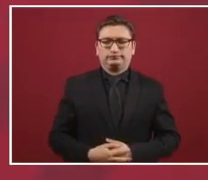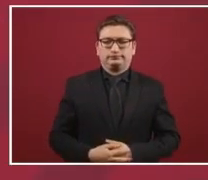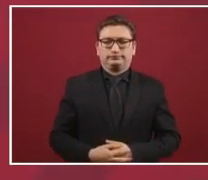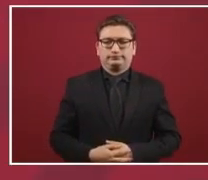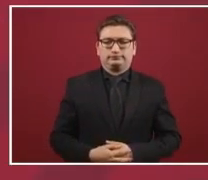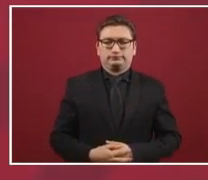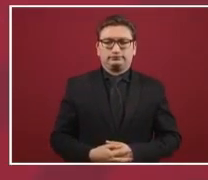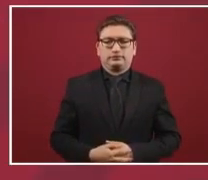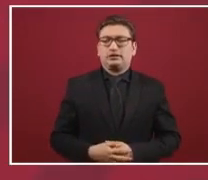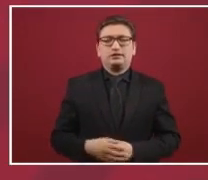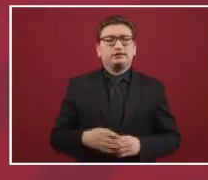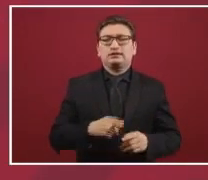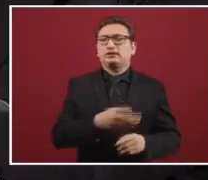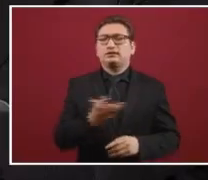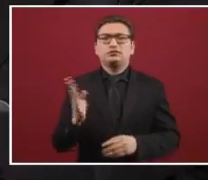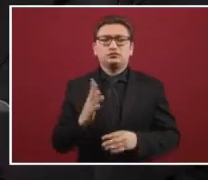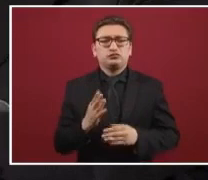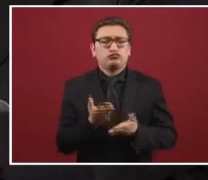lo que ofrecen